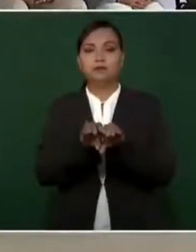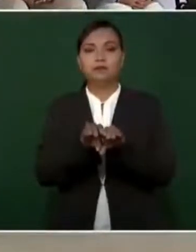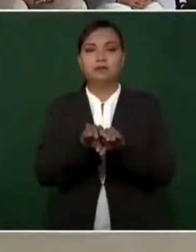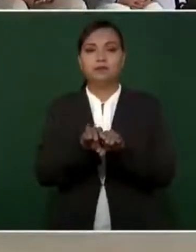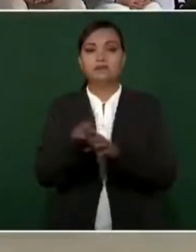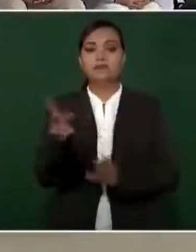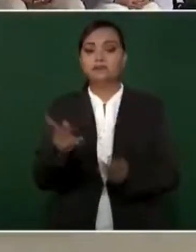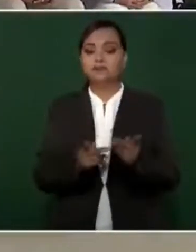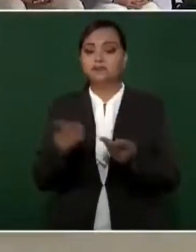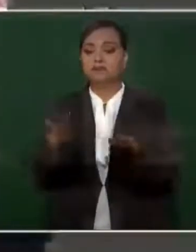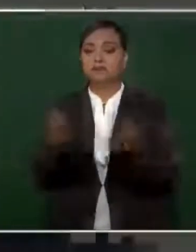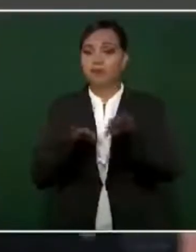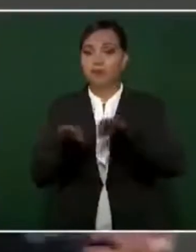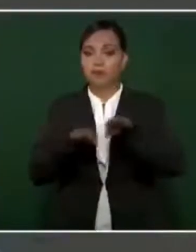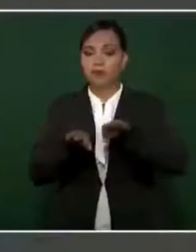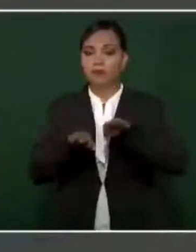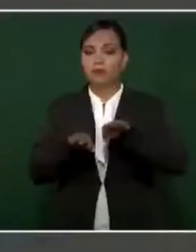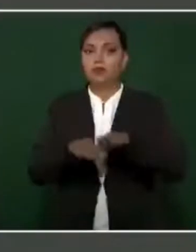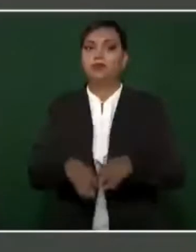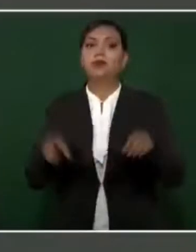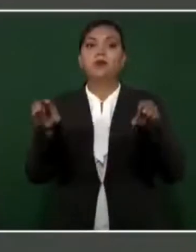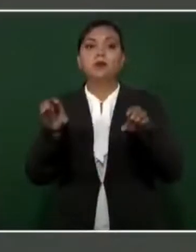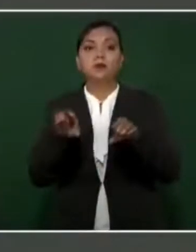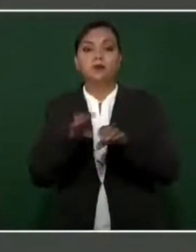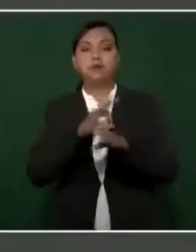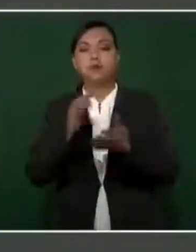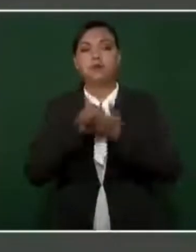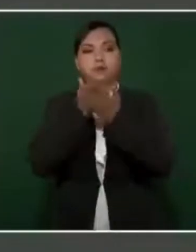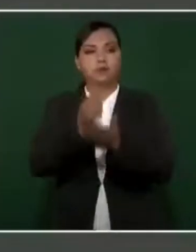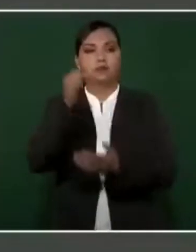él y cómo lo vamos a apoyar.